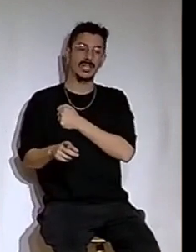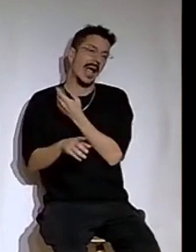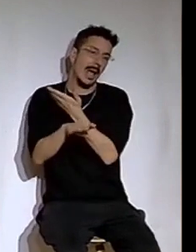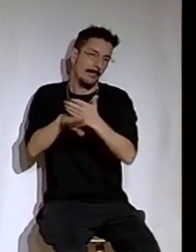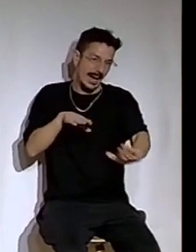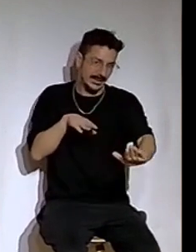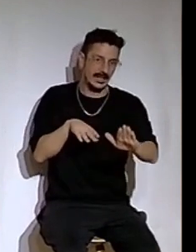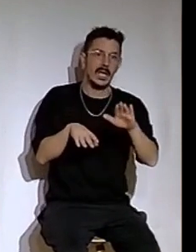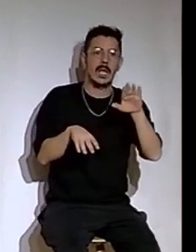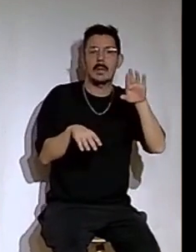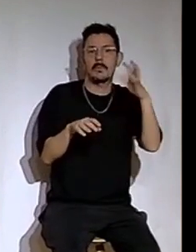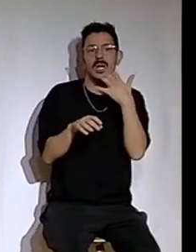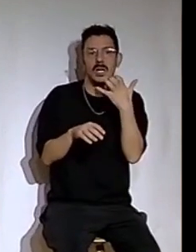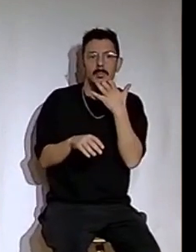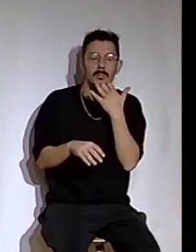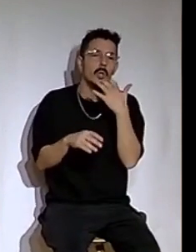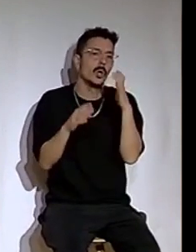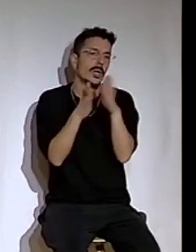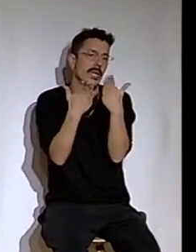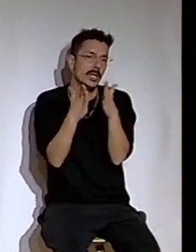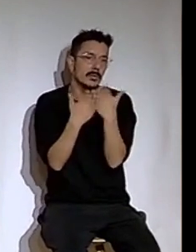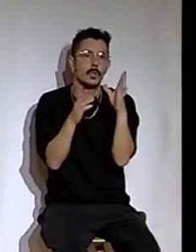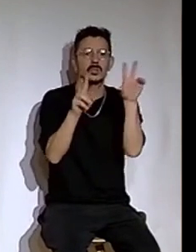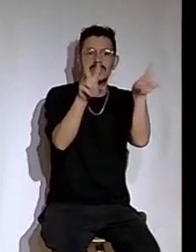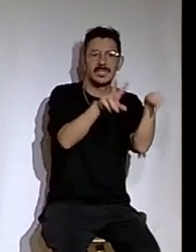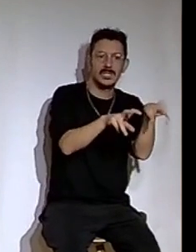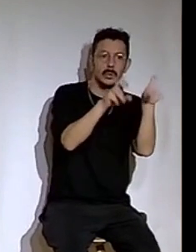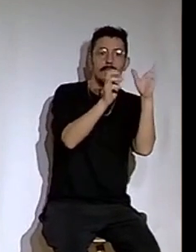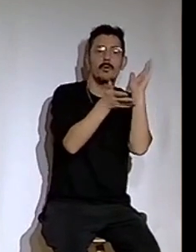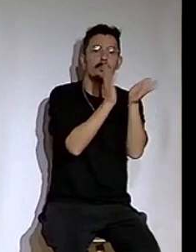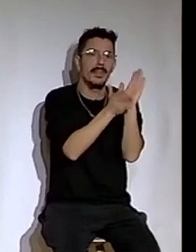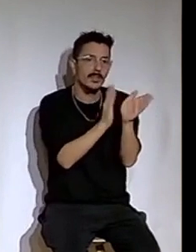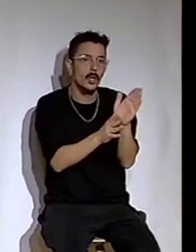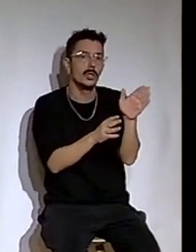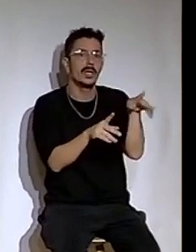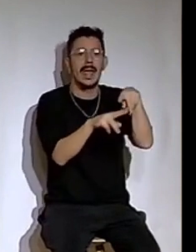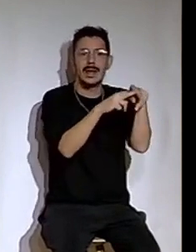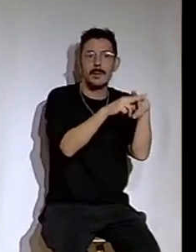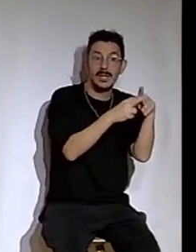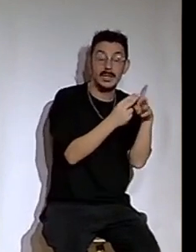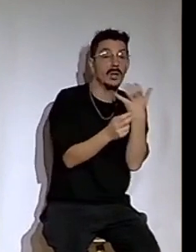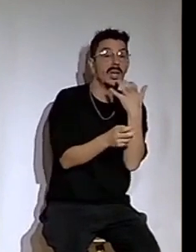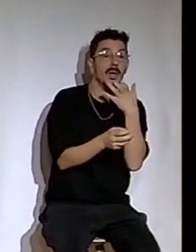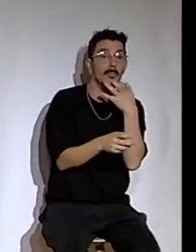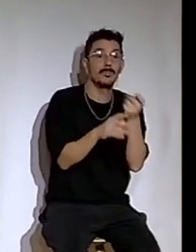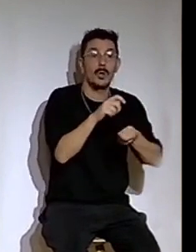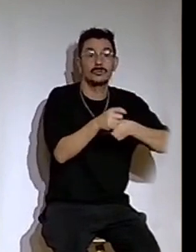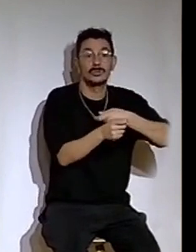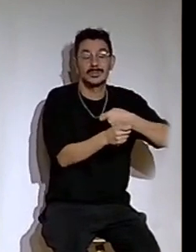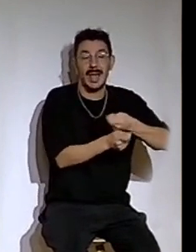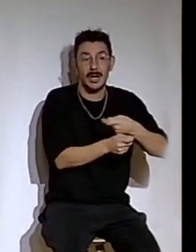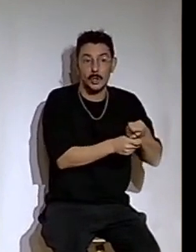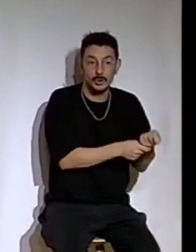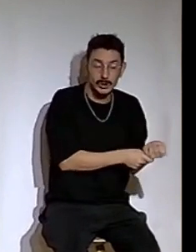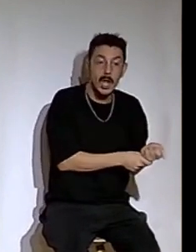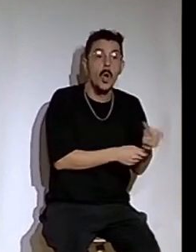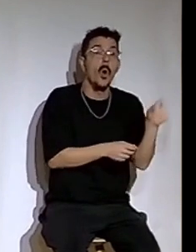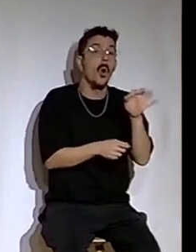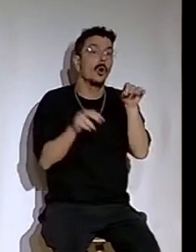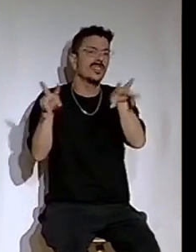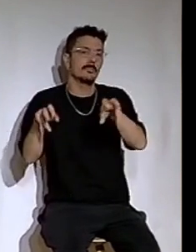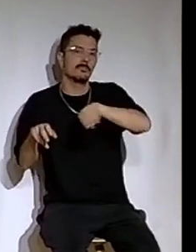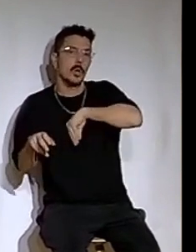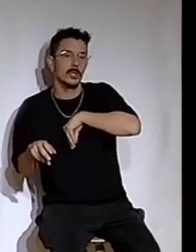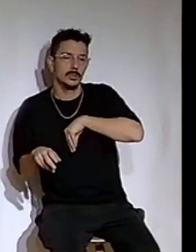conversación sobre libros círculos de conversación o formaciones alrededor de herramientas como el tarot o temáticas como la muerte El Duelo